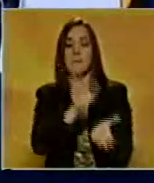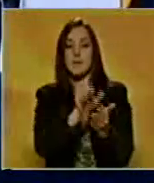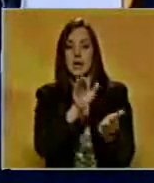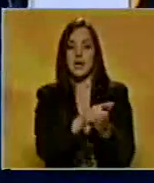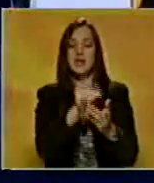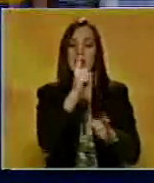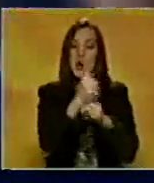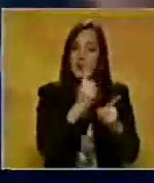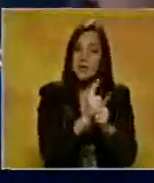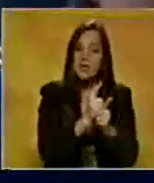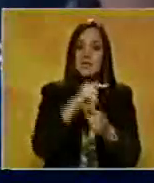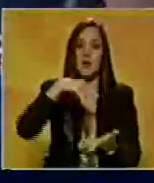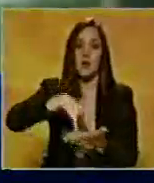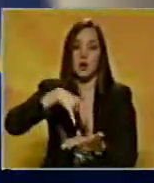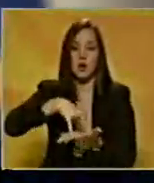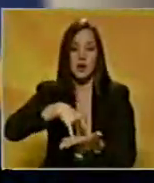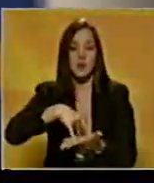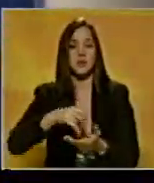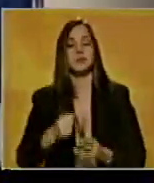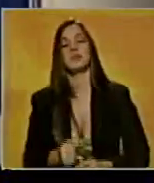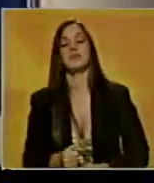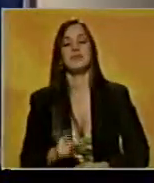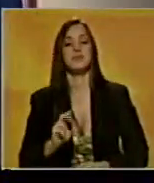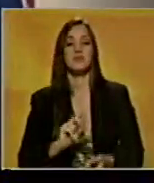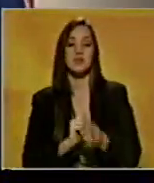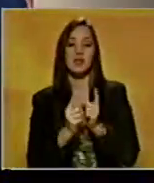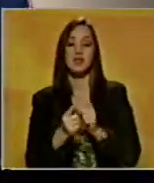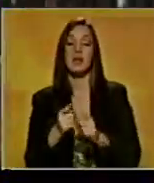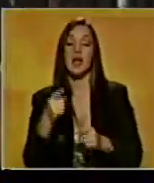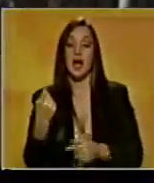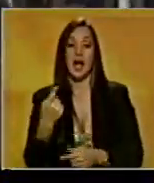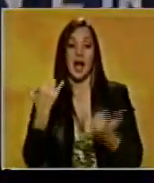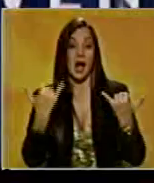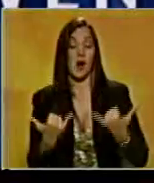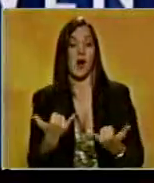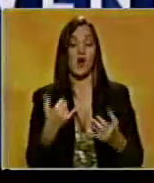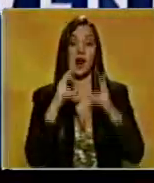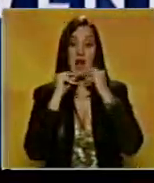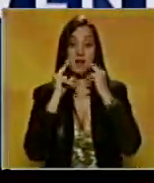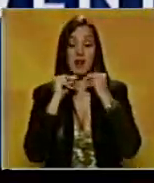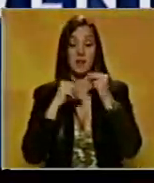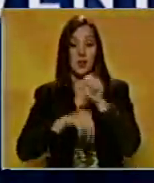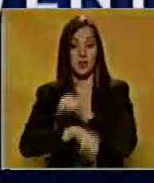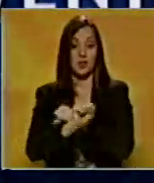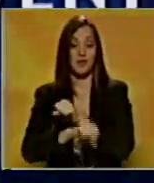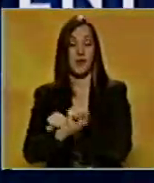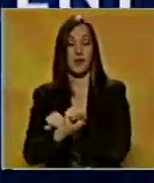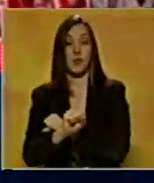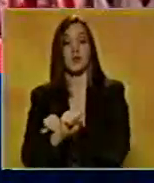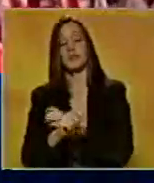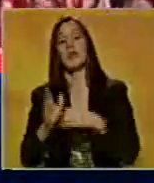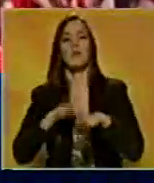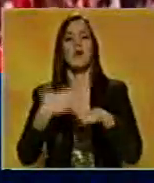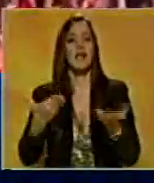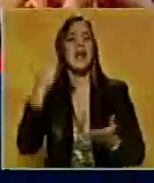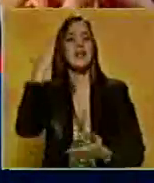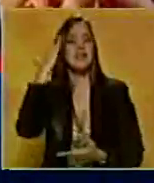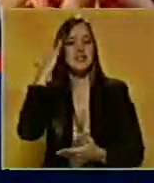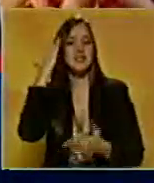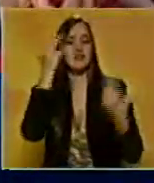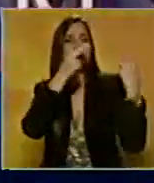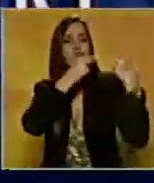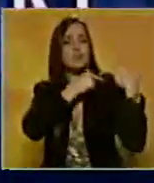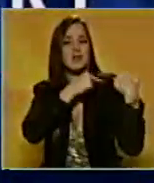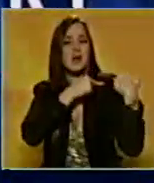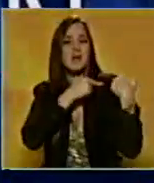Trotamundos de Carabobo. Pasamos al fútbol, porque ya se conocen los cabezas de serie de la Copa Centenario 2016. Estados Unidos está en